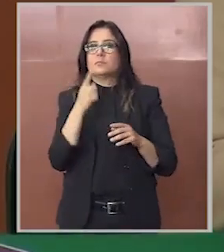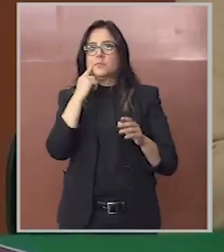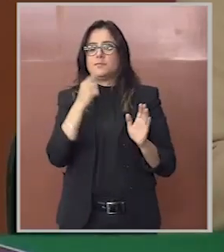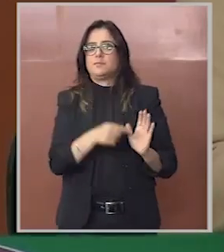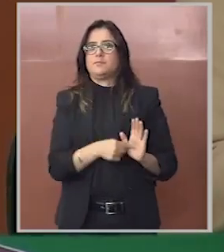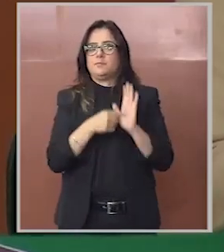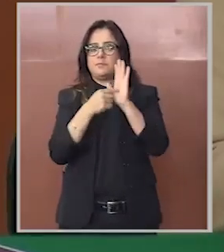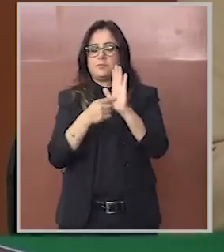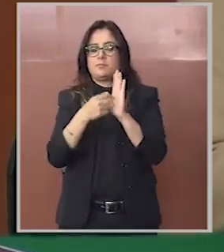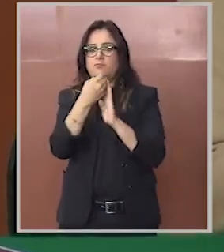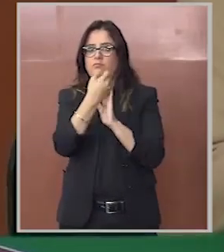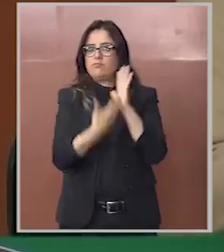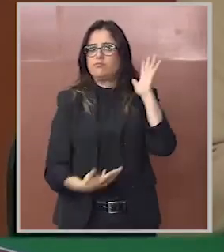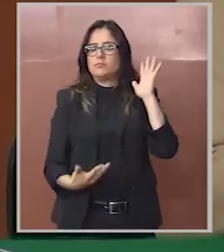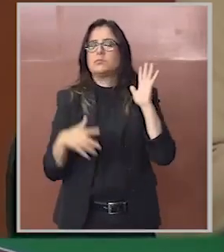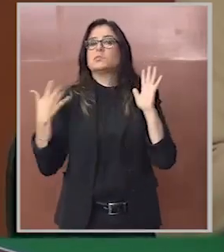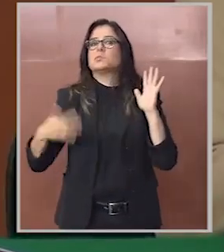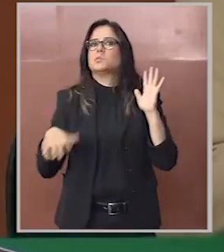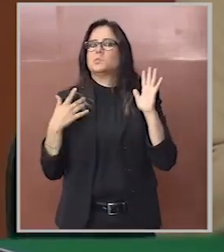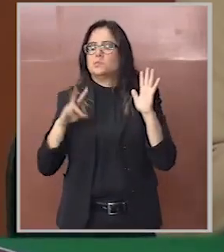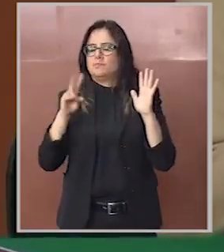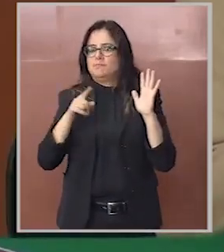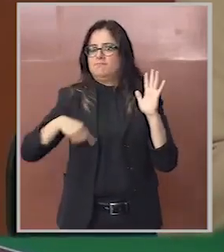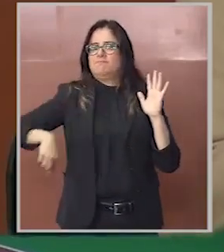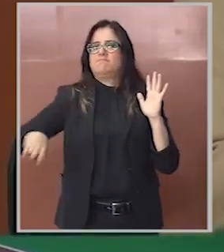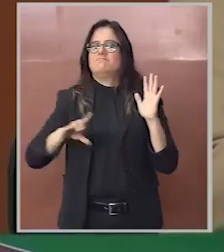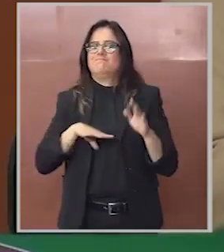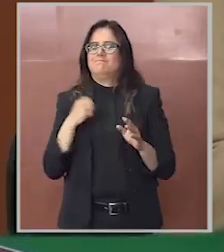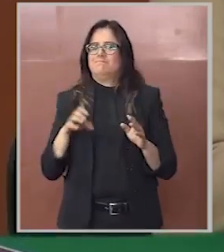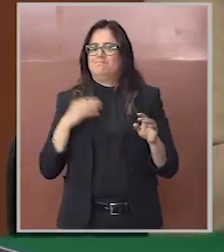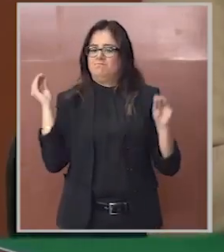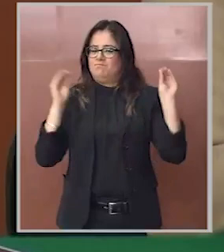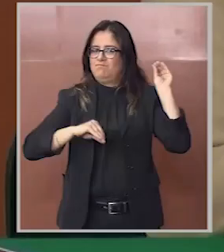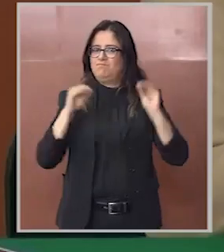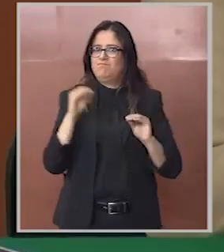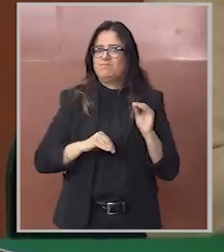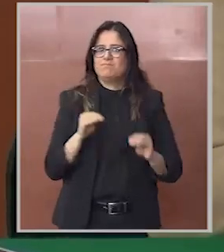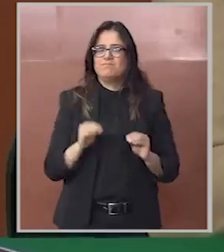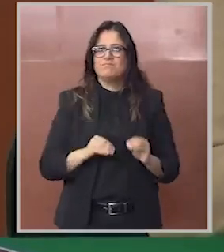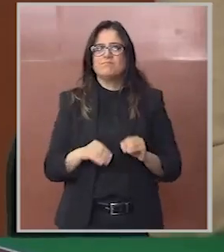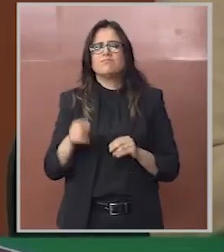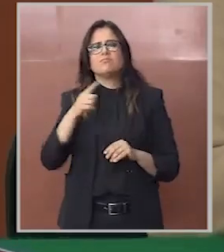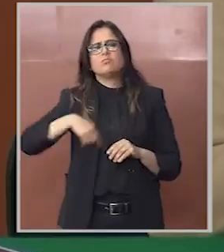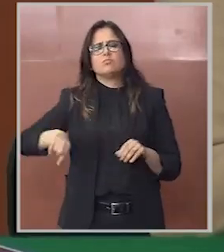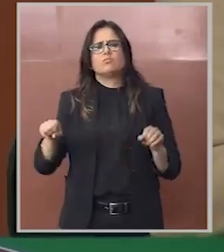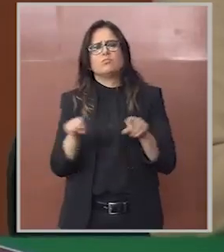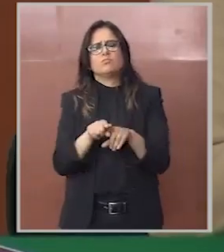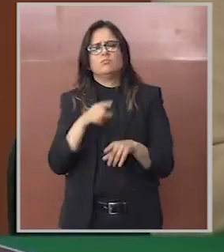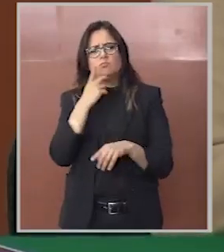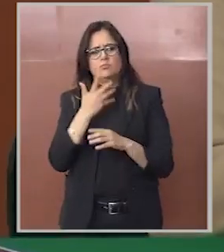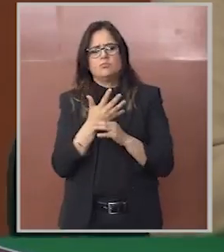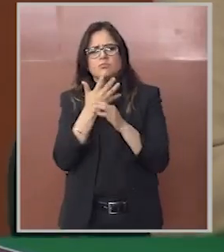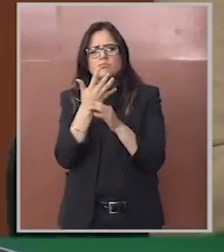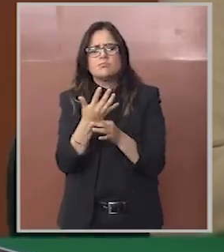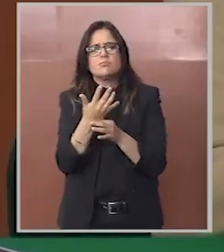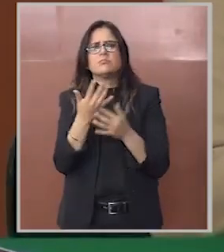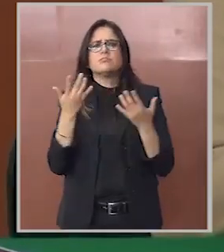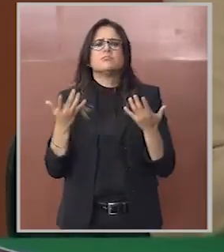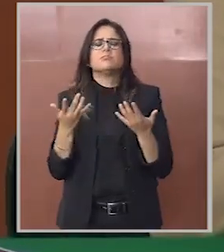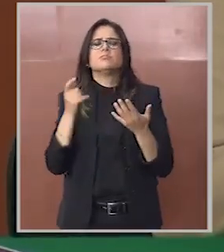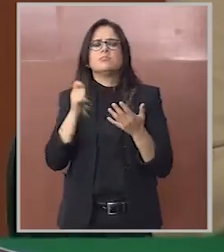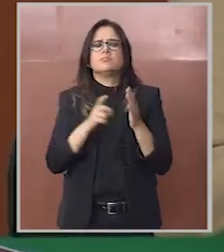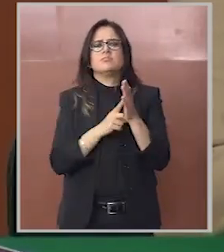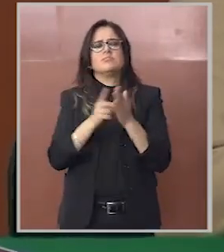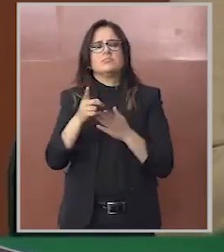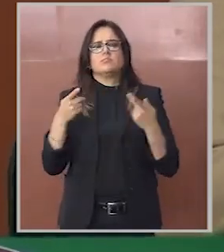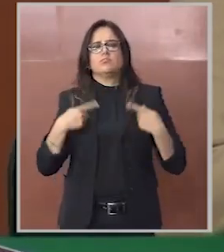que fue un gran esfuerzo y bueno ya como les decíamos Nosotras también quisimos abordar pues este derechos de